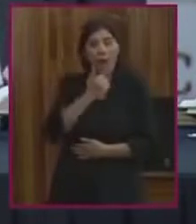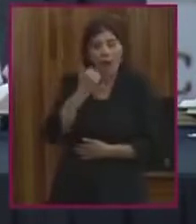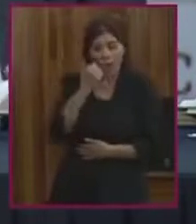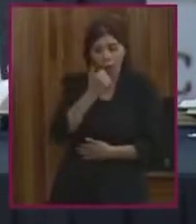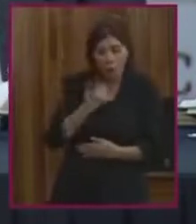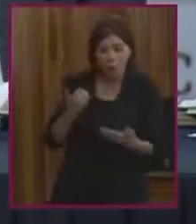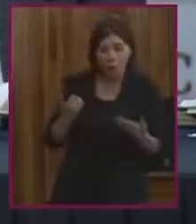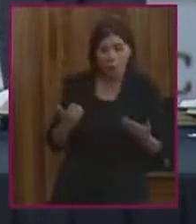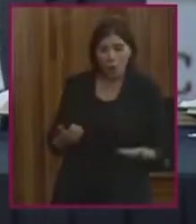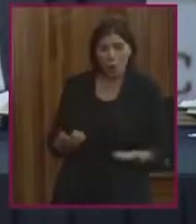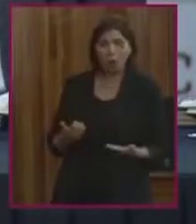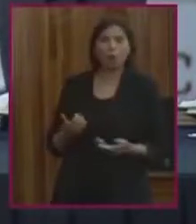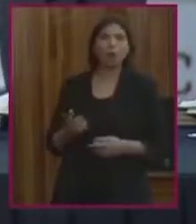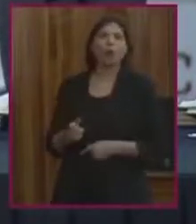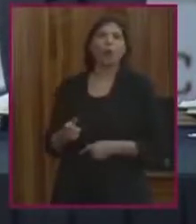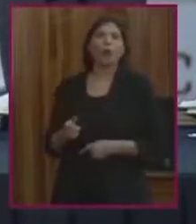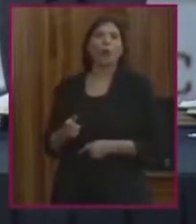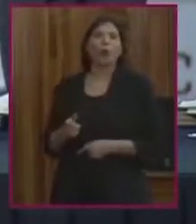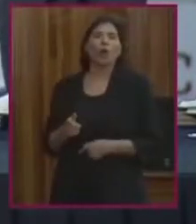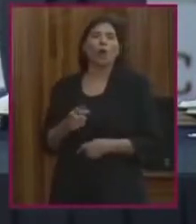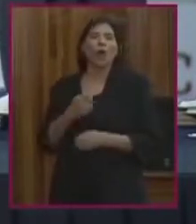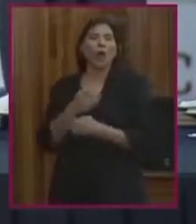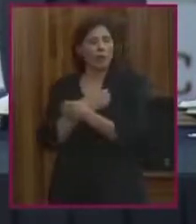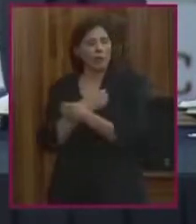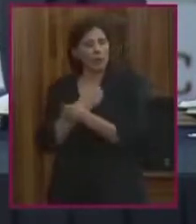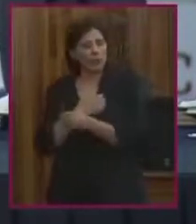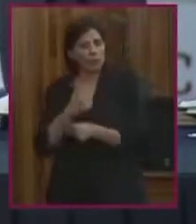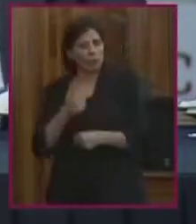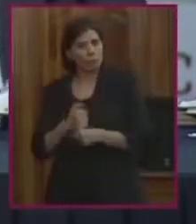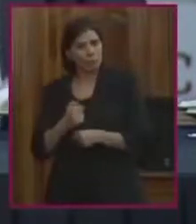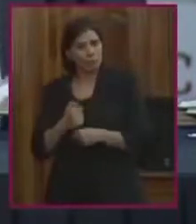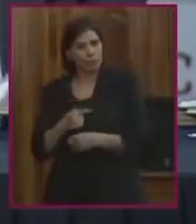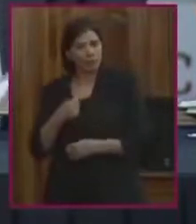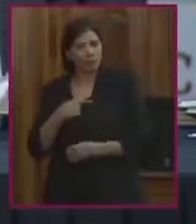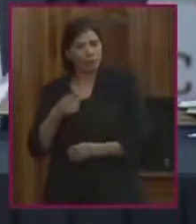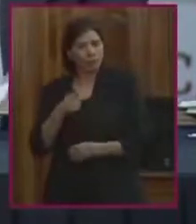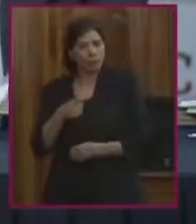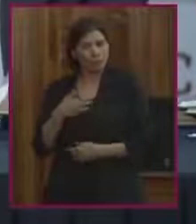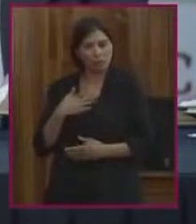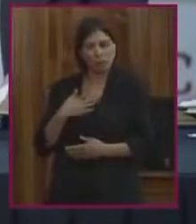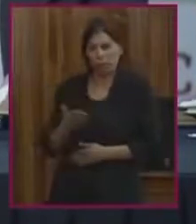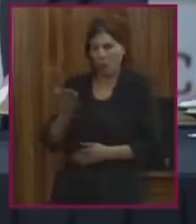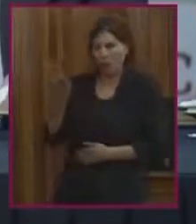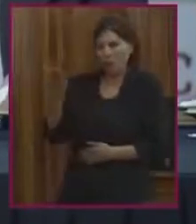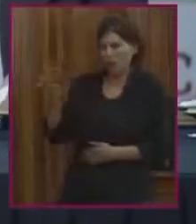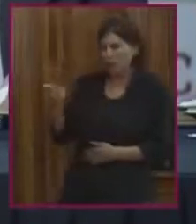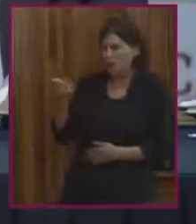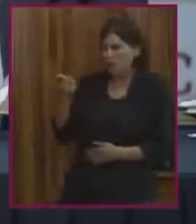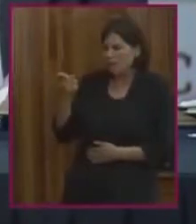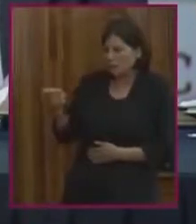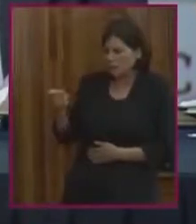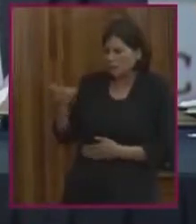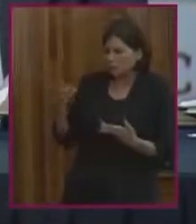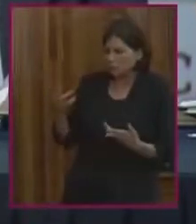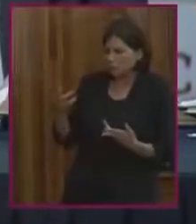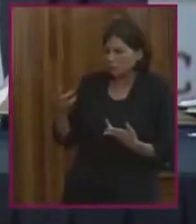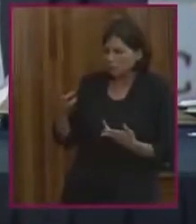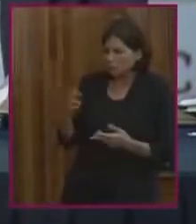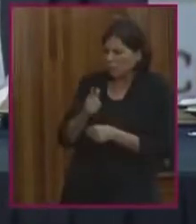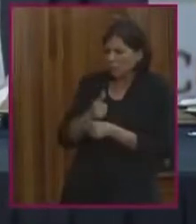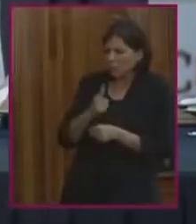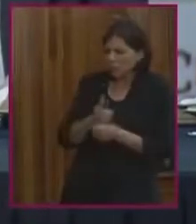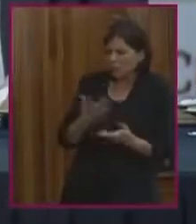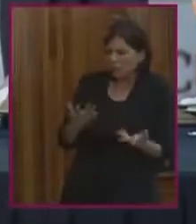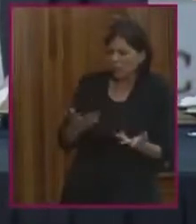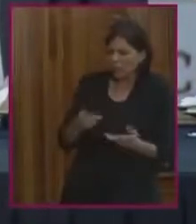a estar a cargo de un grupo, le pides, a ver, ¿hiciste tu diagnóstico? Sí, lo hice, aquí está. Ah, ok. ¿Y tu